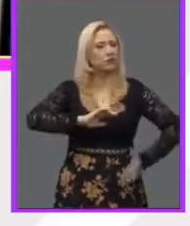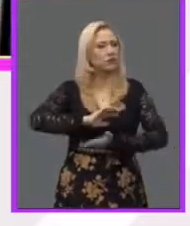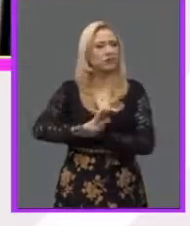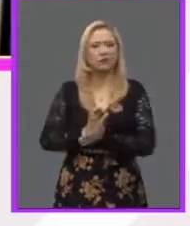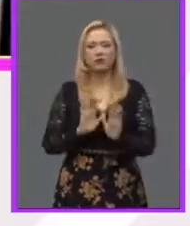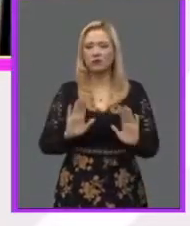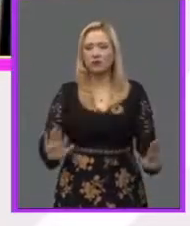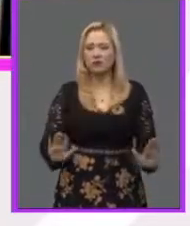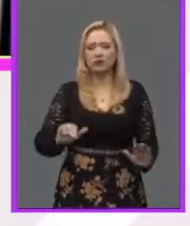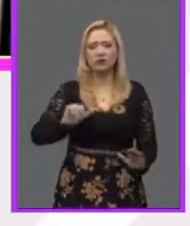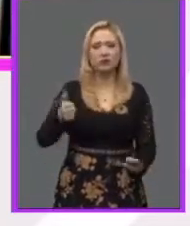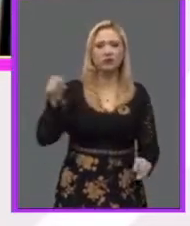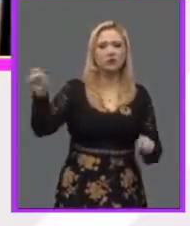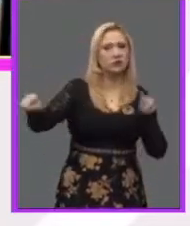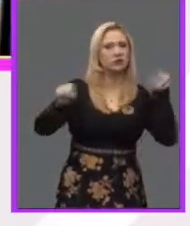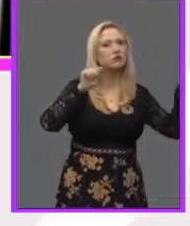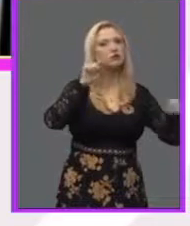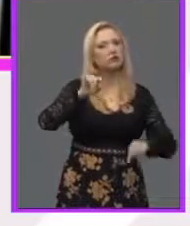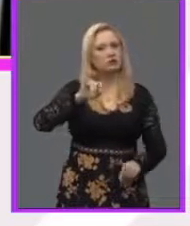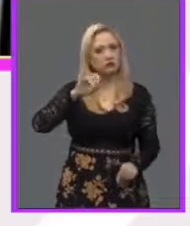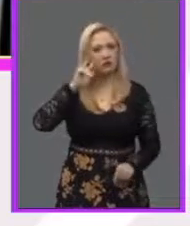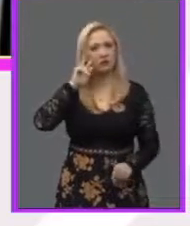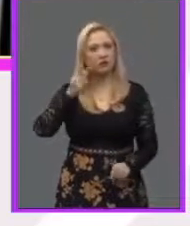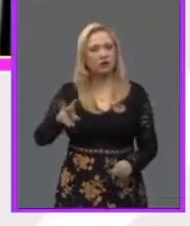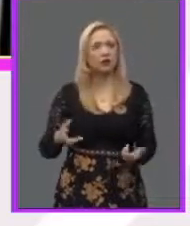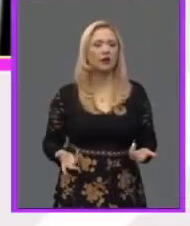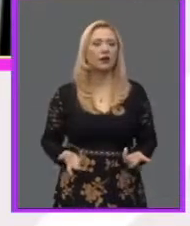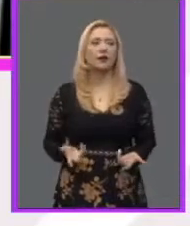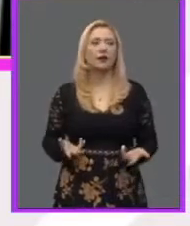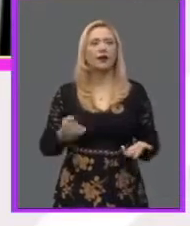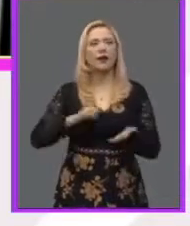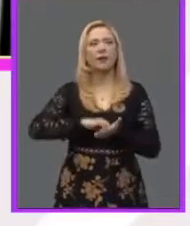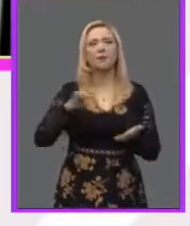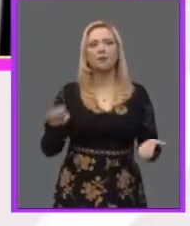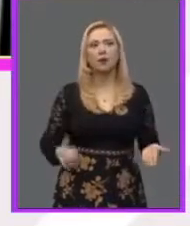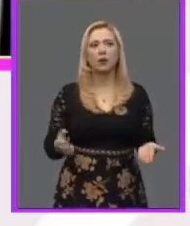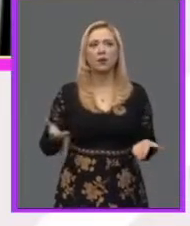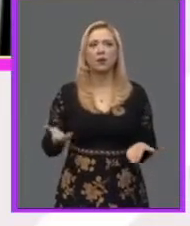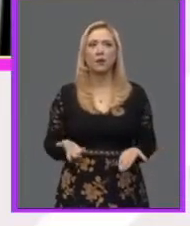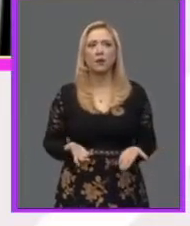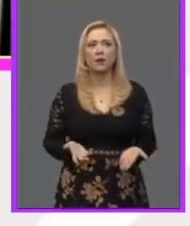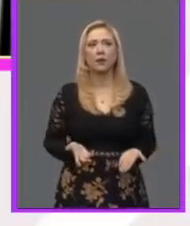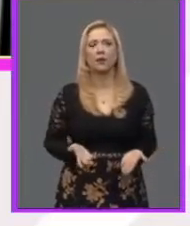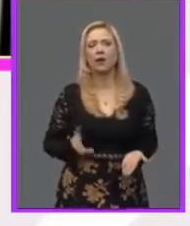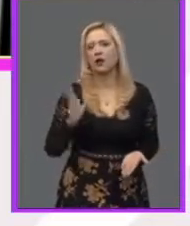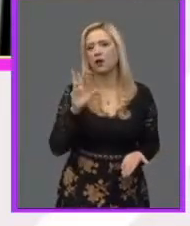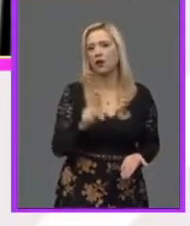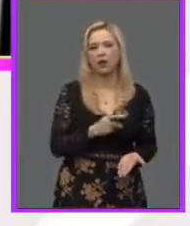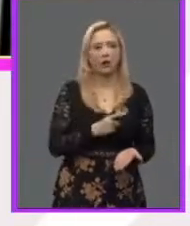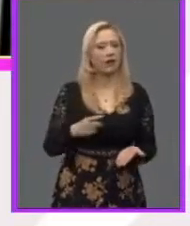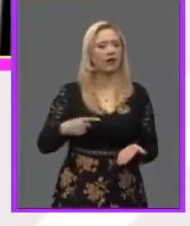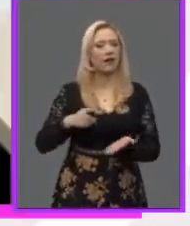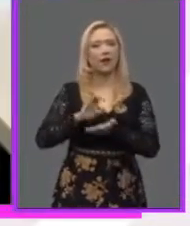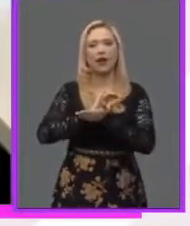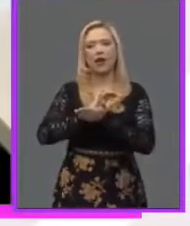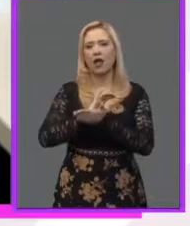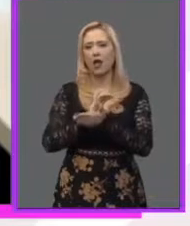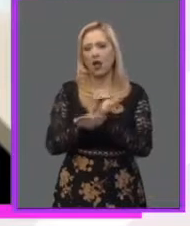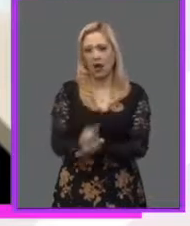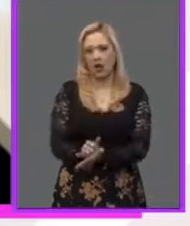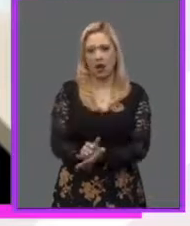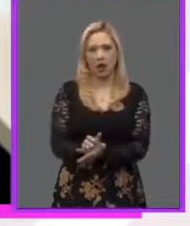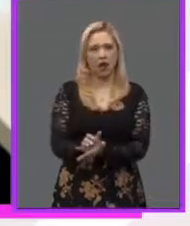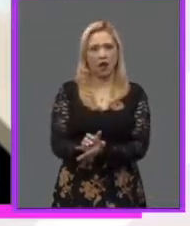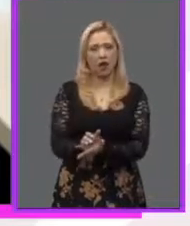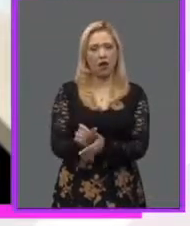no discriminación que se han dado en otros espacios, ¿no? Por ejemplo, el hecho que pues no solo se trata que sea una no discriminación